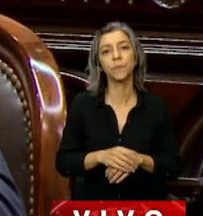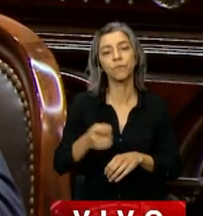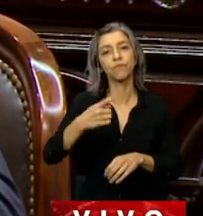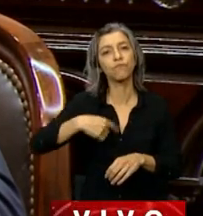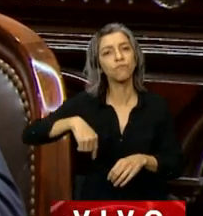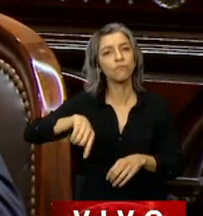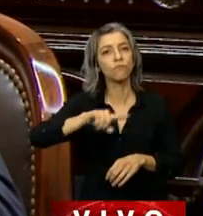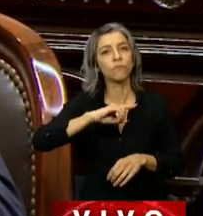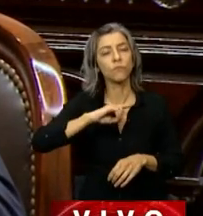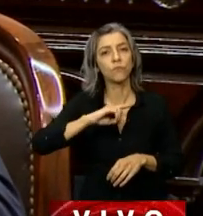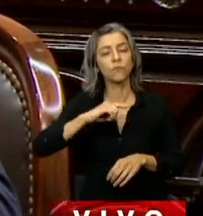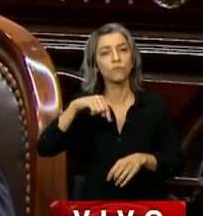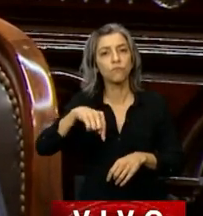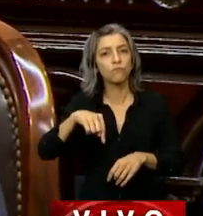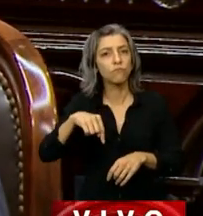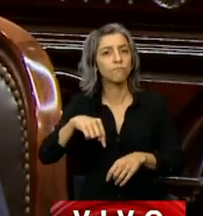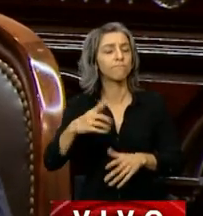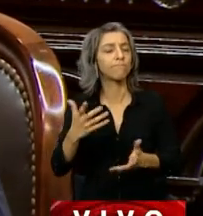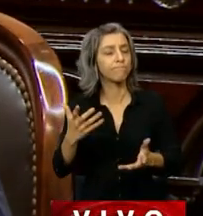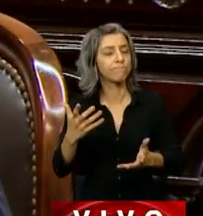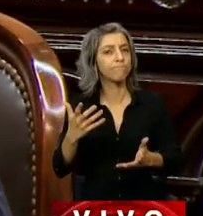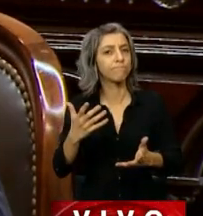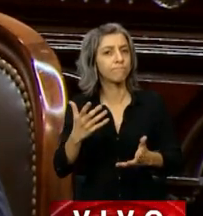dejar pasar por alto